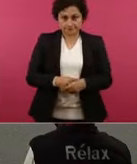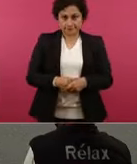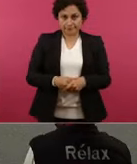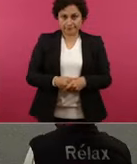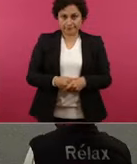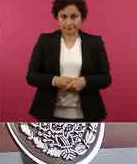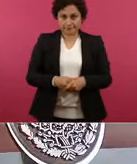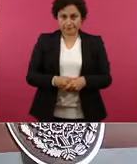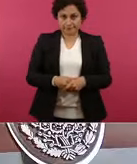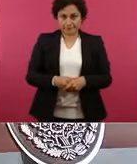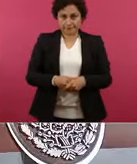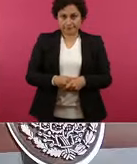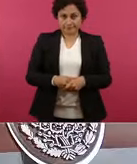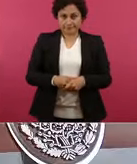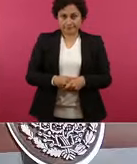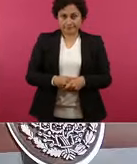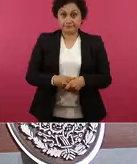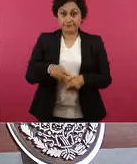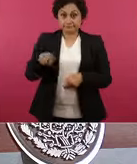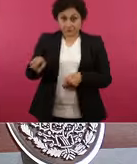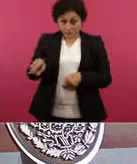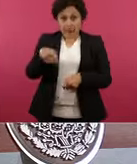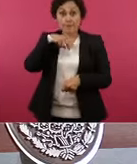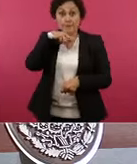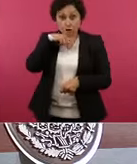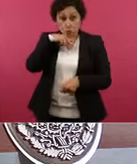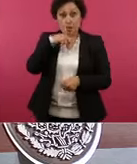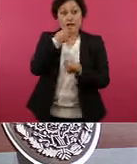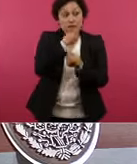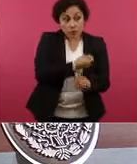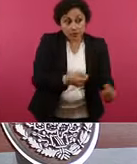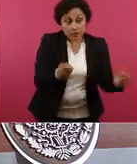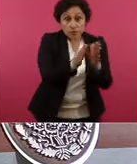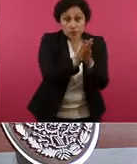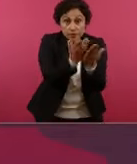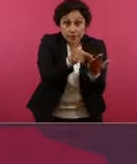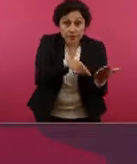¿Le importa que los niños tengan libros?